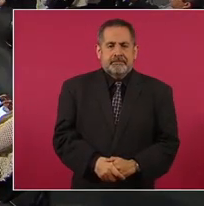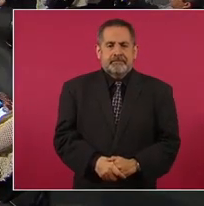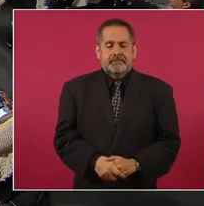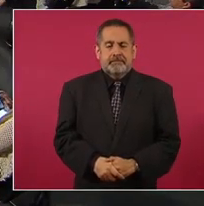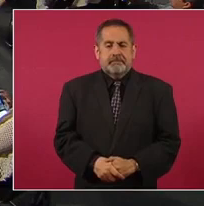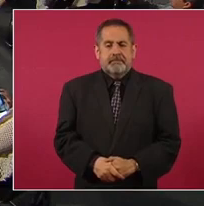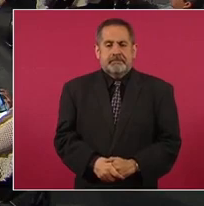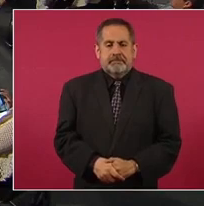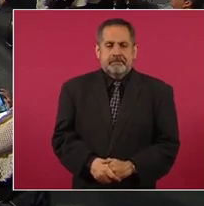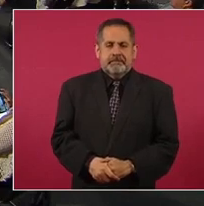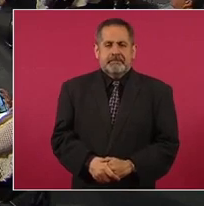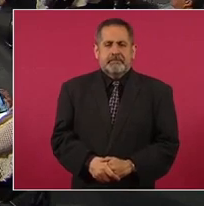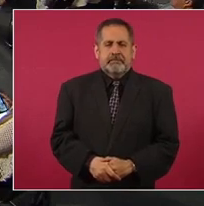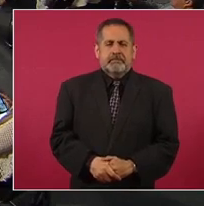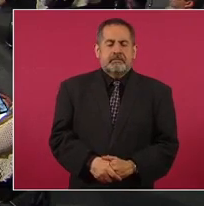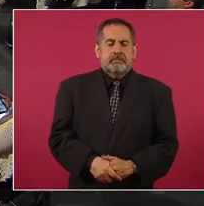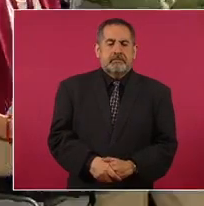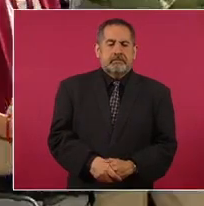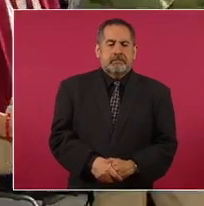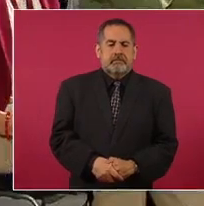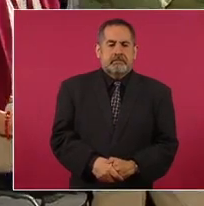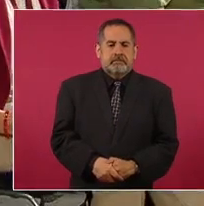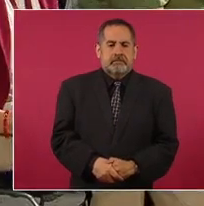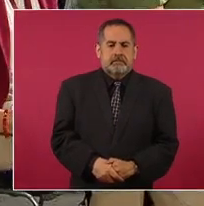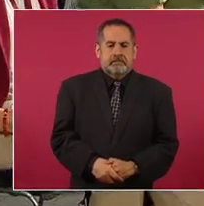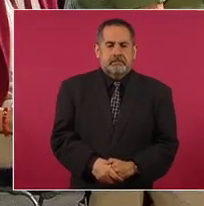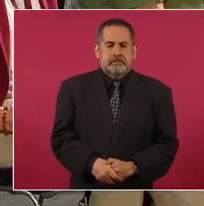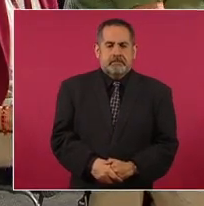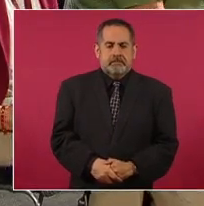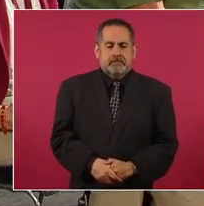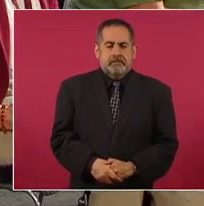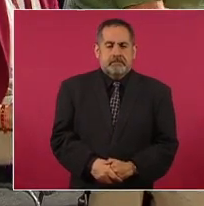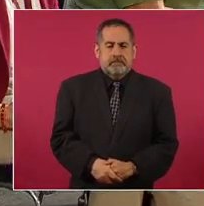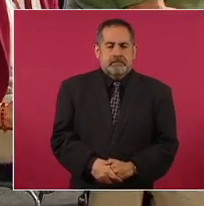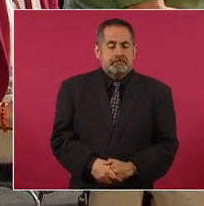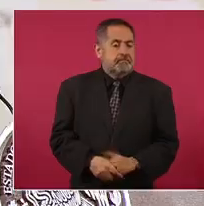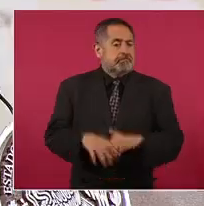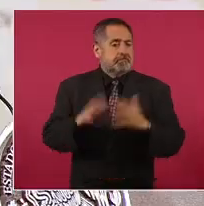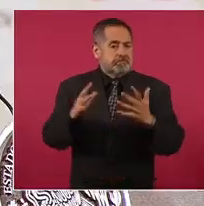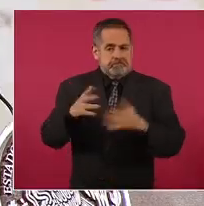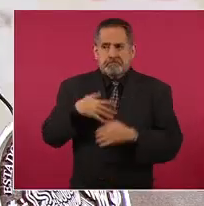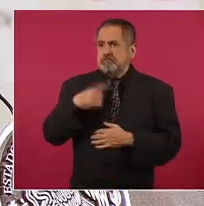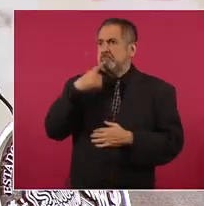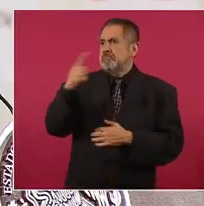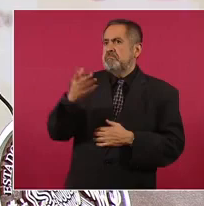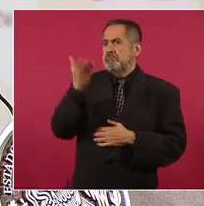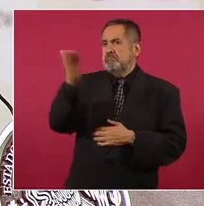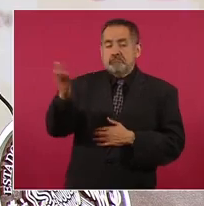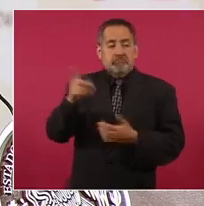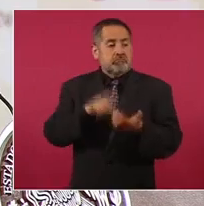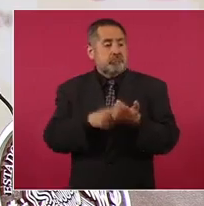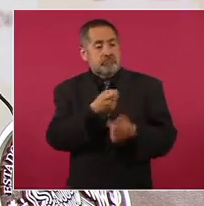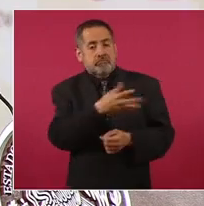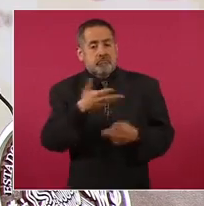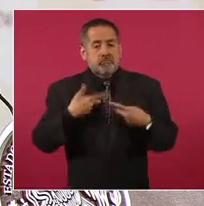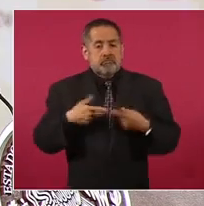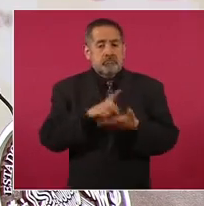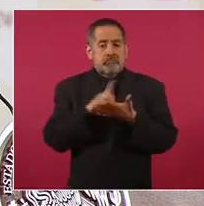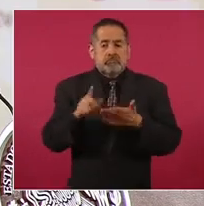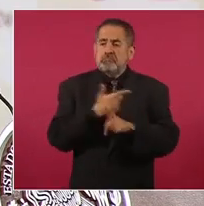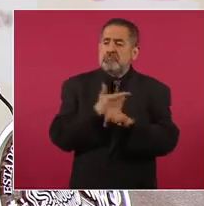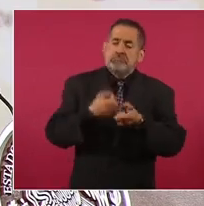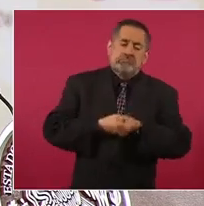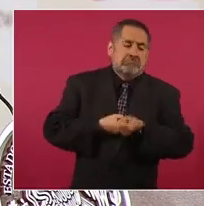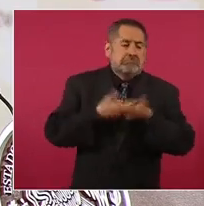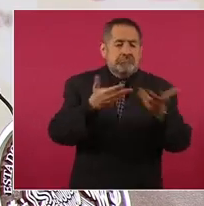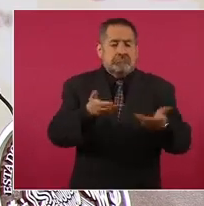esta investigación y se han presentado denuncias al respecto? Bueno, nosotros vamos a presentar denuncias. Hay gente que ejerce su derecho a la libertad de expresión, lo veo